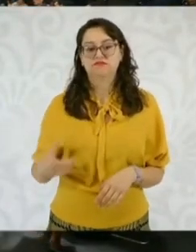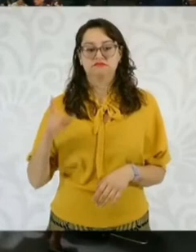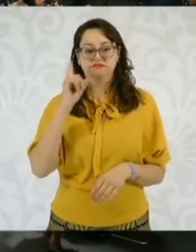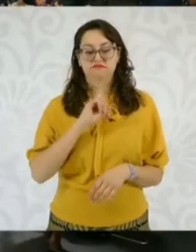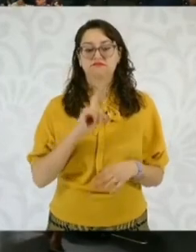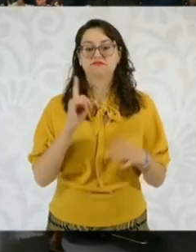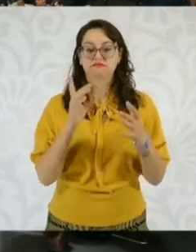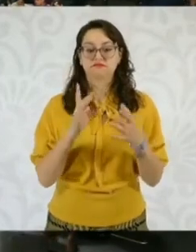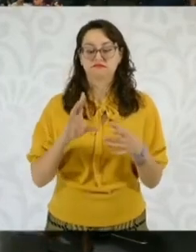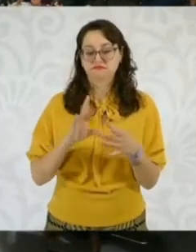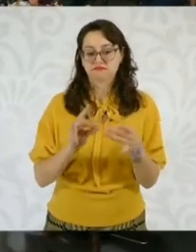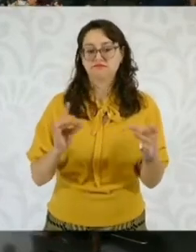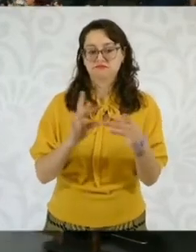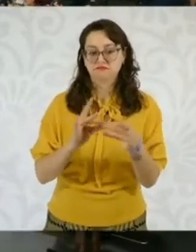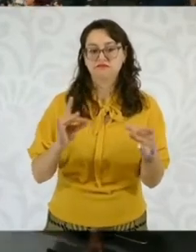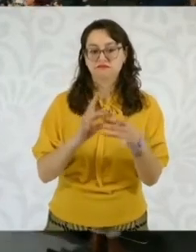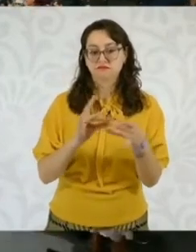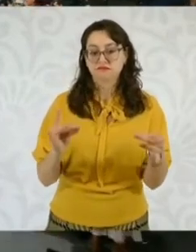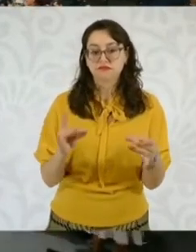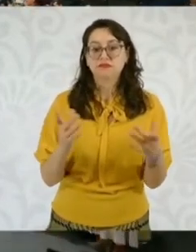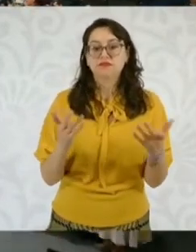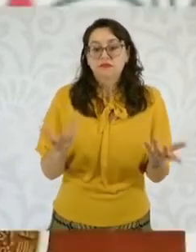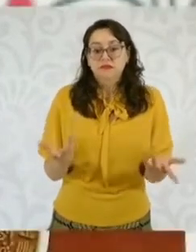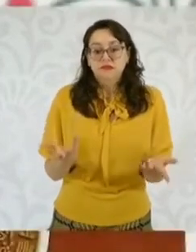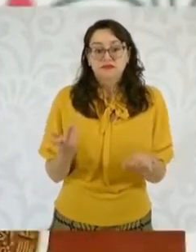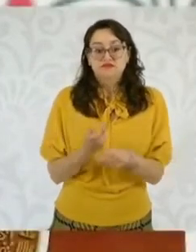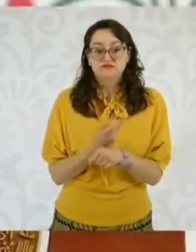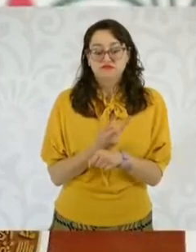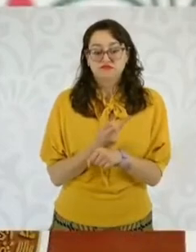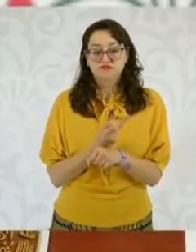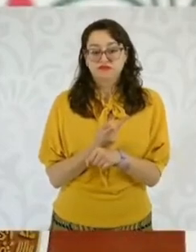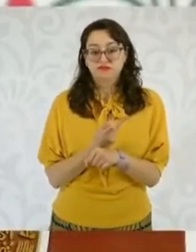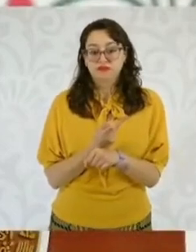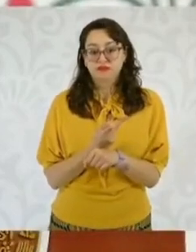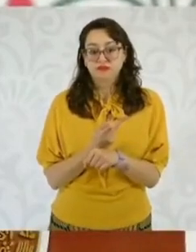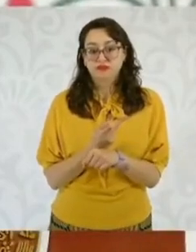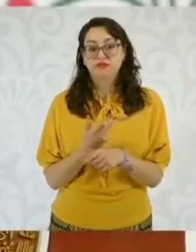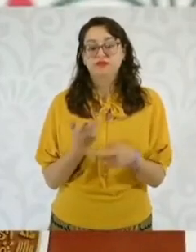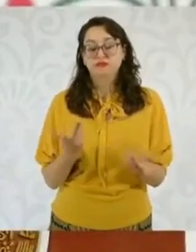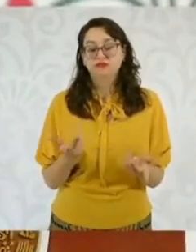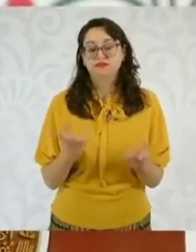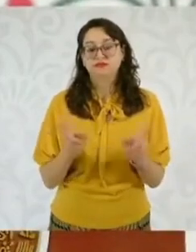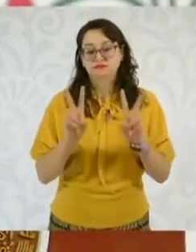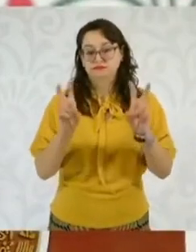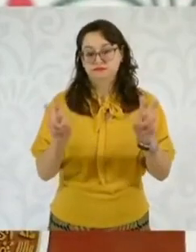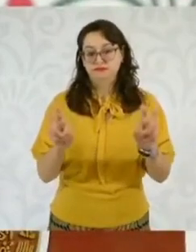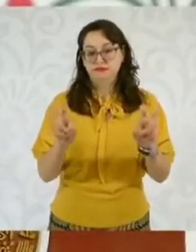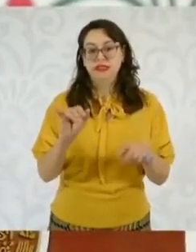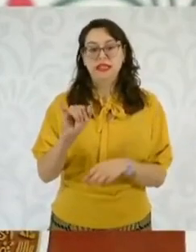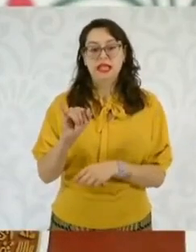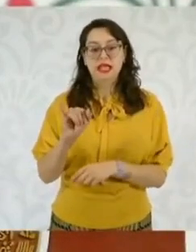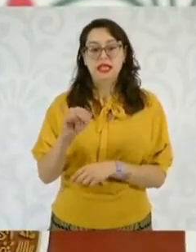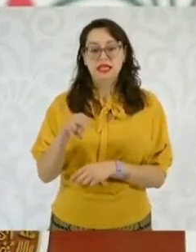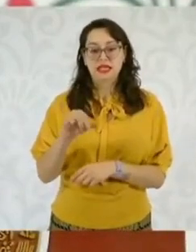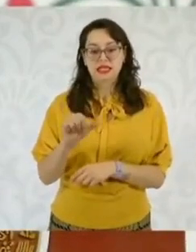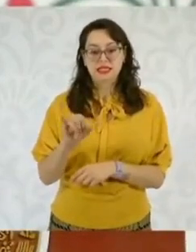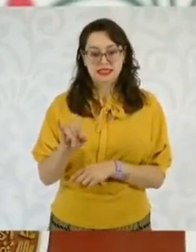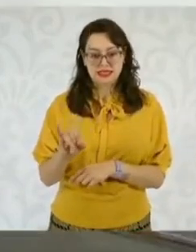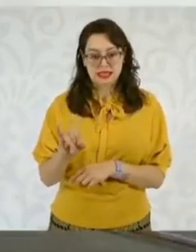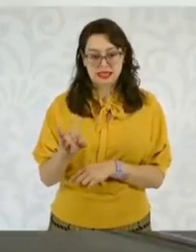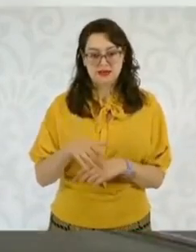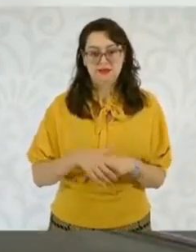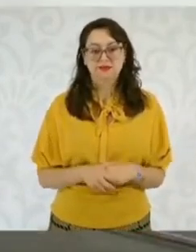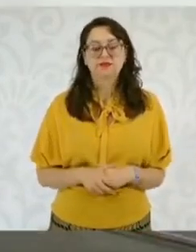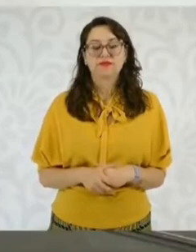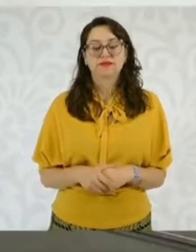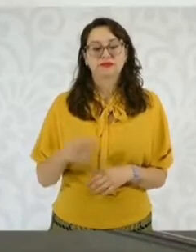es explicarles cómo vamos a hacer y vamos a asumir las responsabilidades del INAI. La siguiente, por favor. El INAI